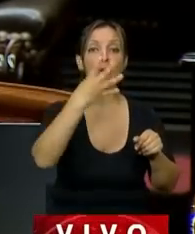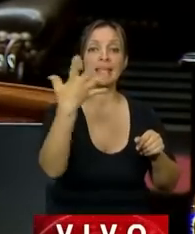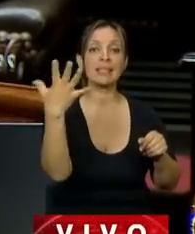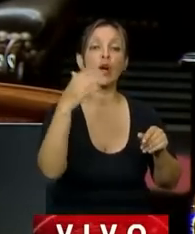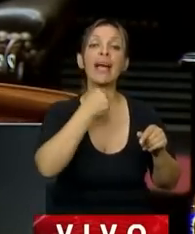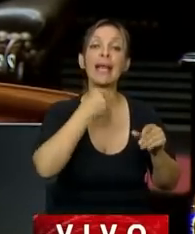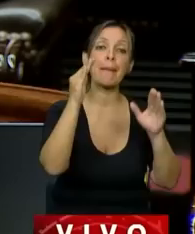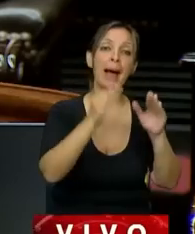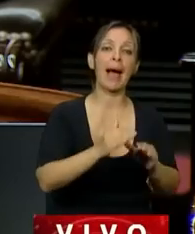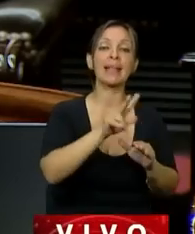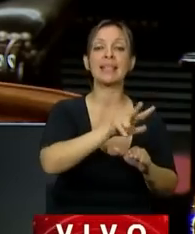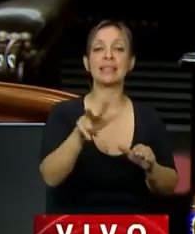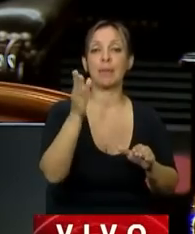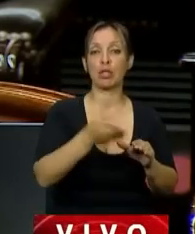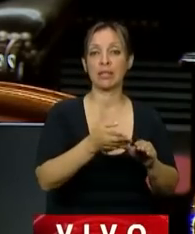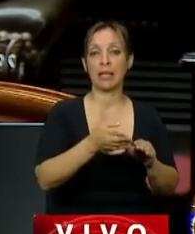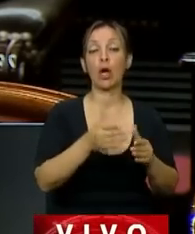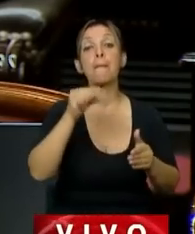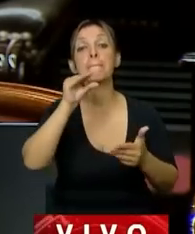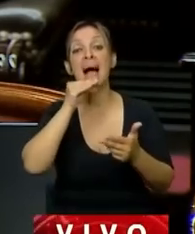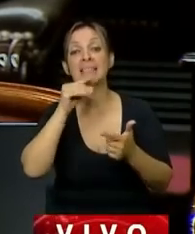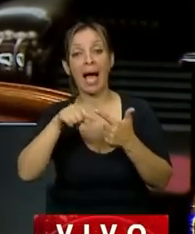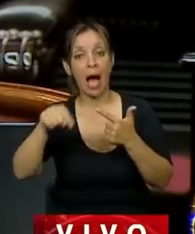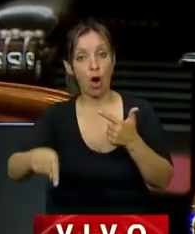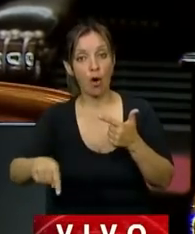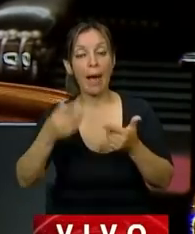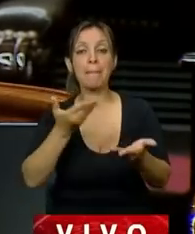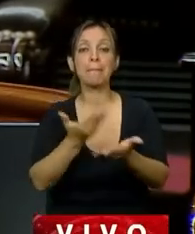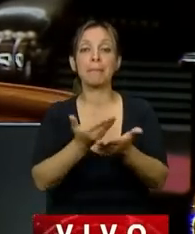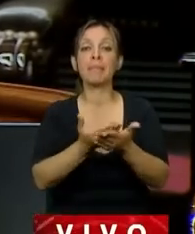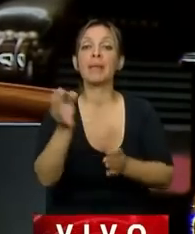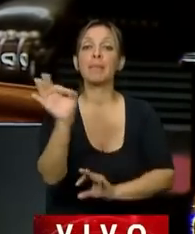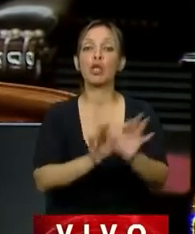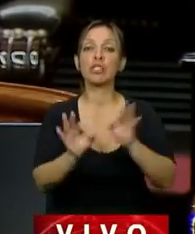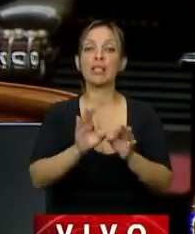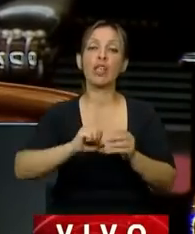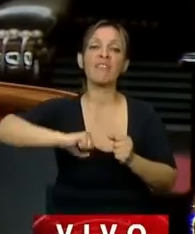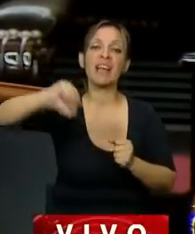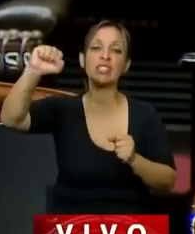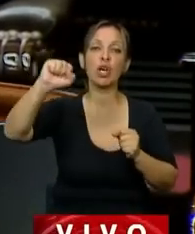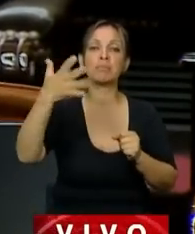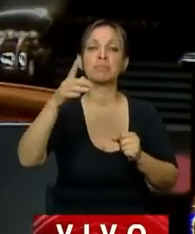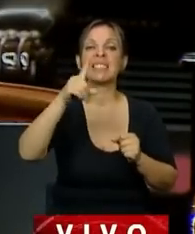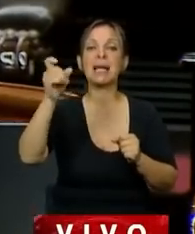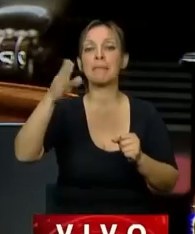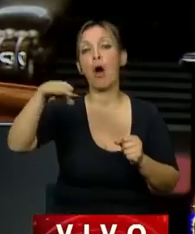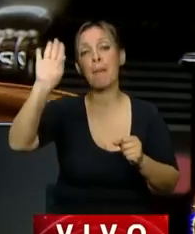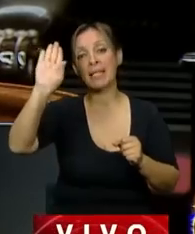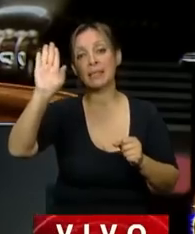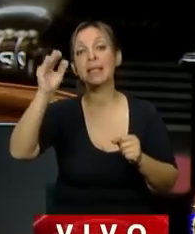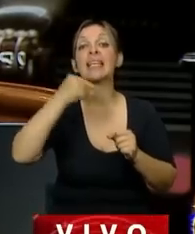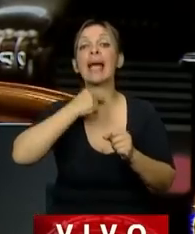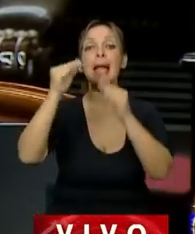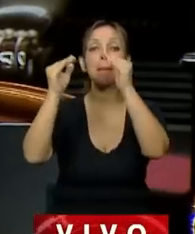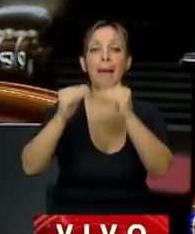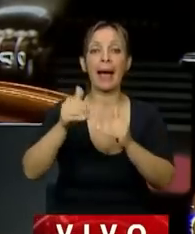bajarla a 33, 12 puntos menos. Massa, el ministro Massa, nos presenta un proyecto con una inflación que andará por el 100 o arriba para bajarla a 60 o